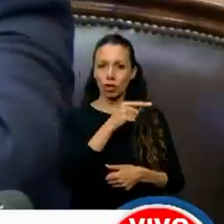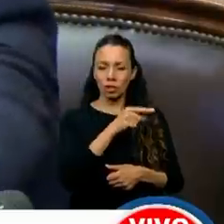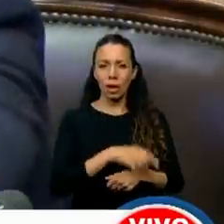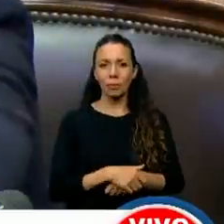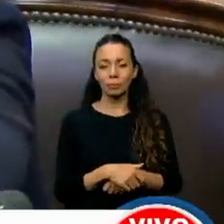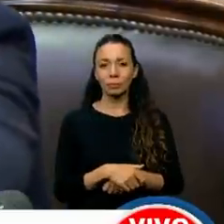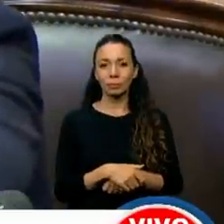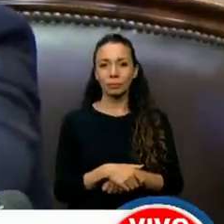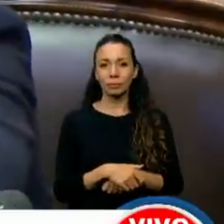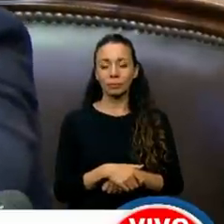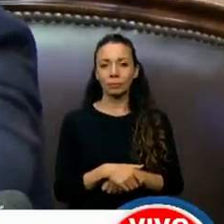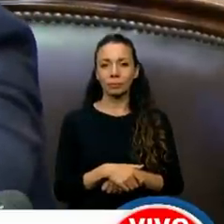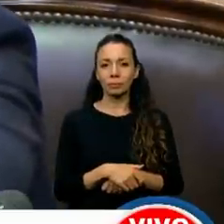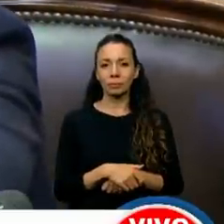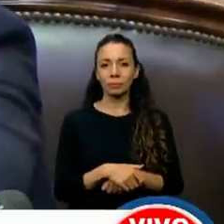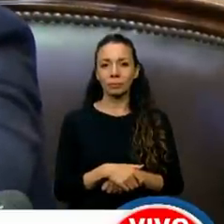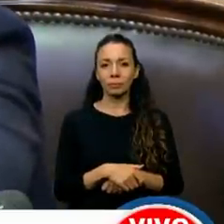entiendo perfectamente